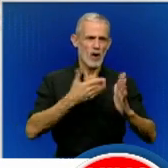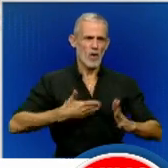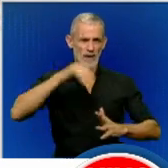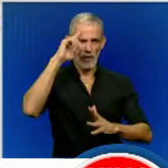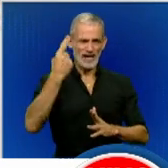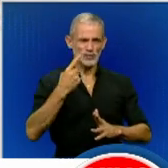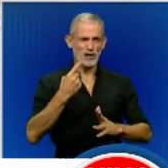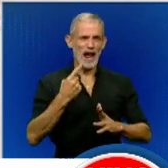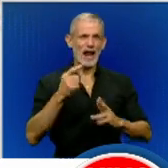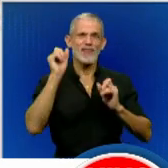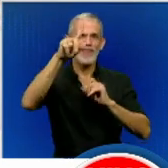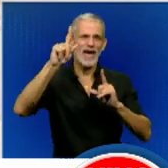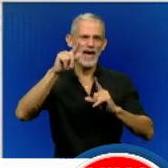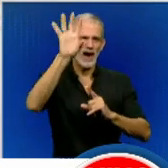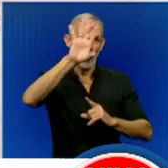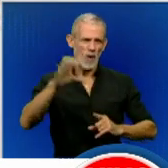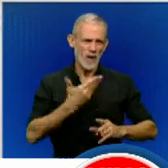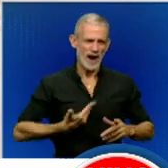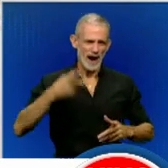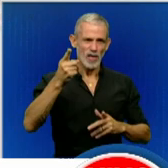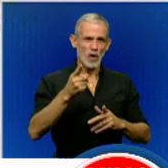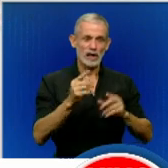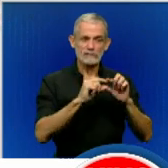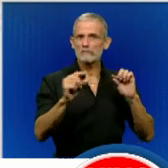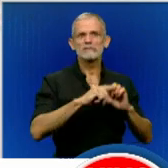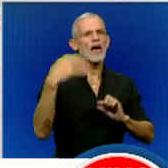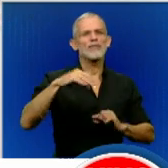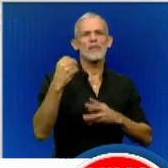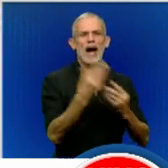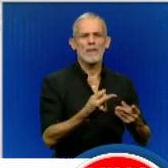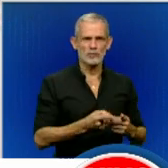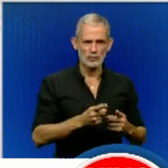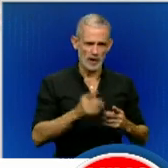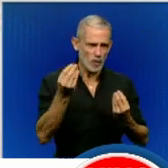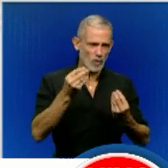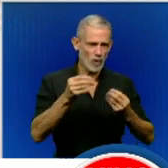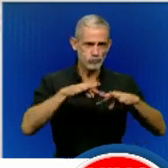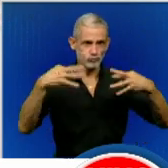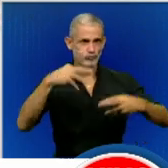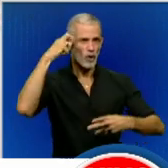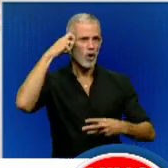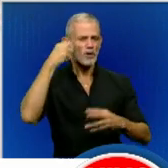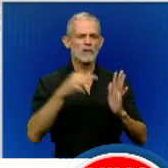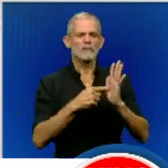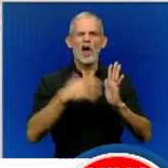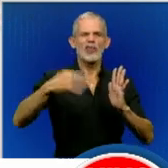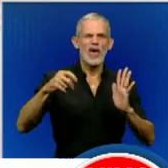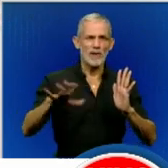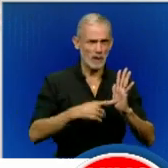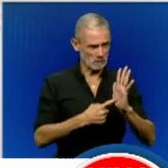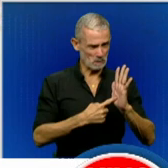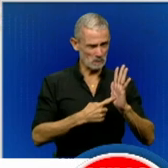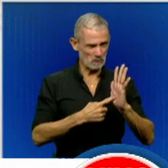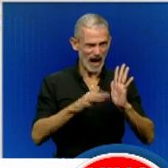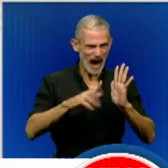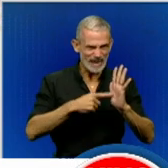por parte de los gobernadores firmantes una cláusula que condicionaba el funcionamiento propio de este congreso otra de las